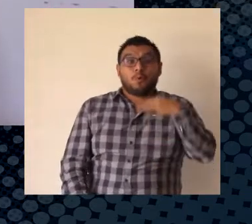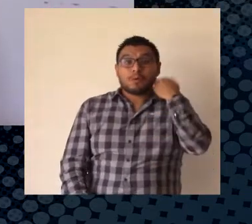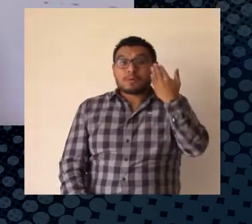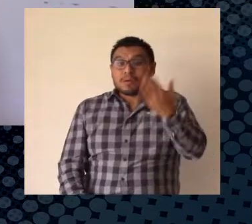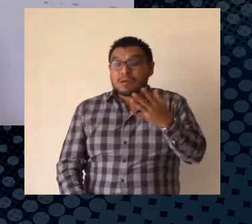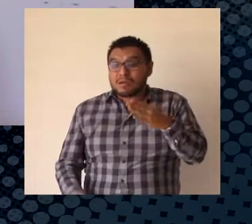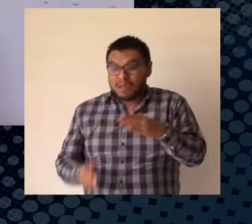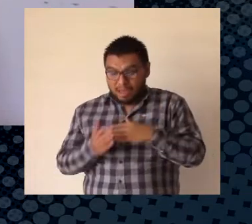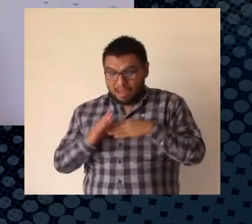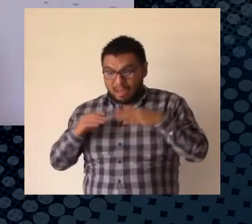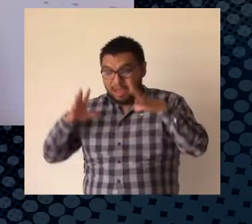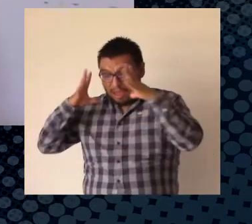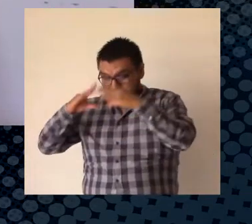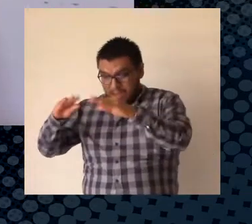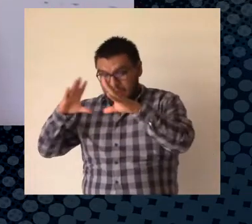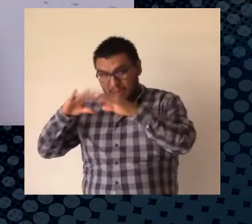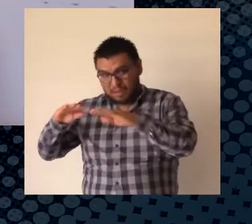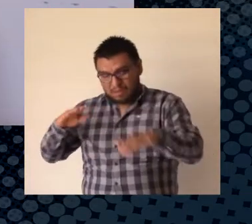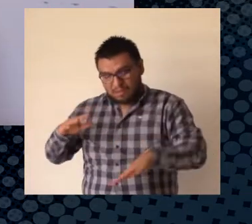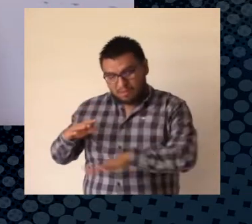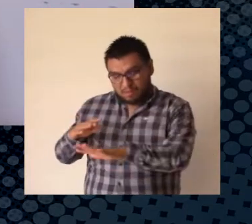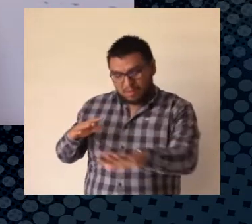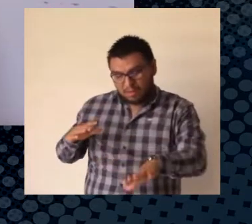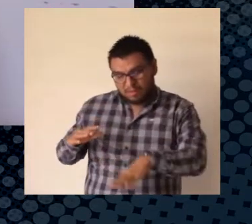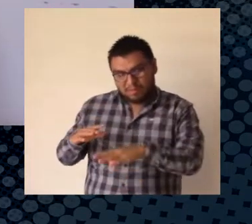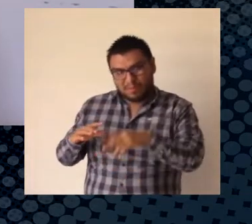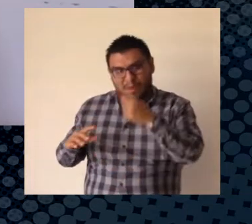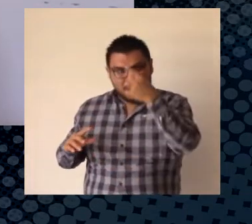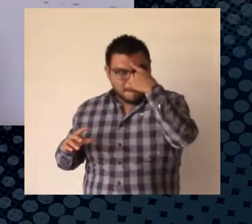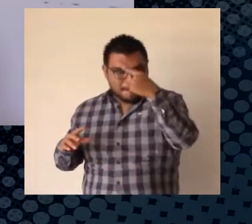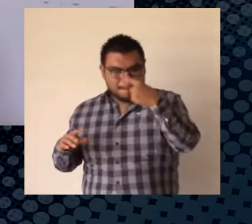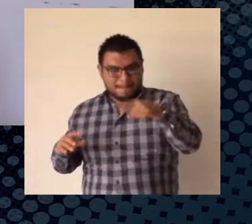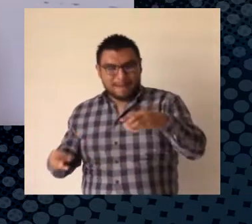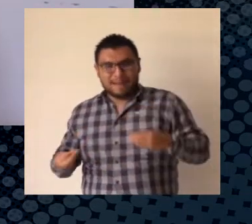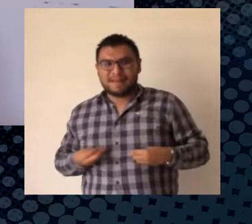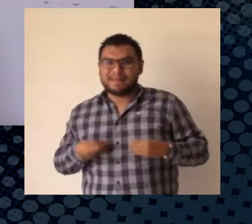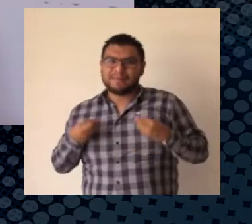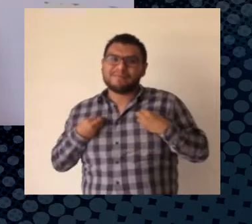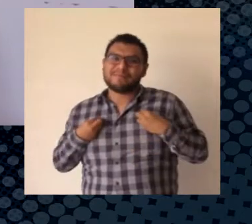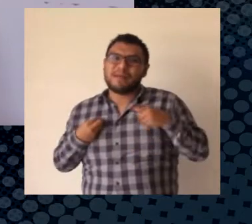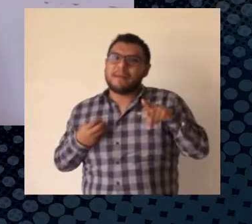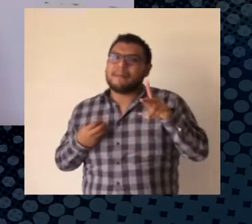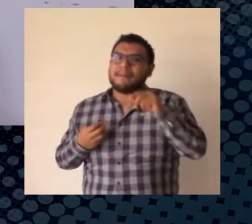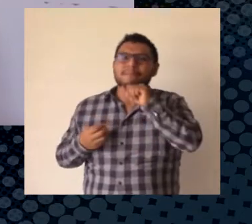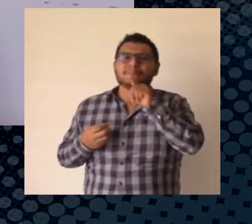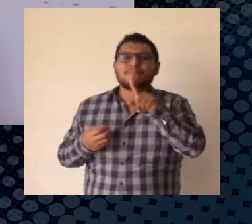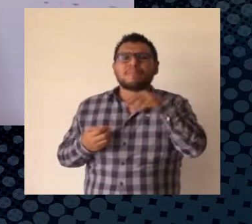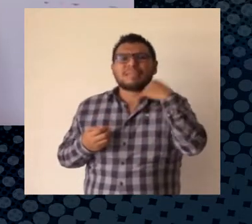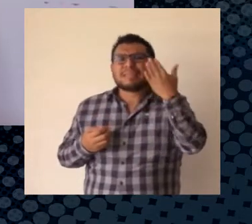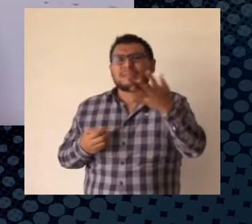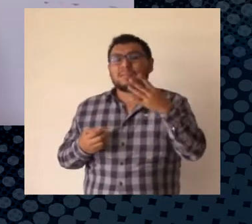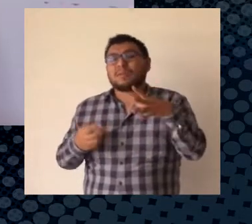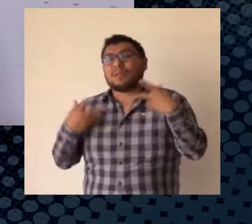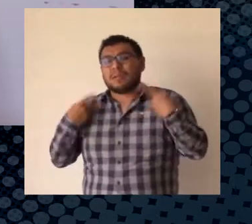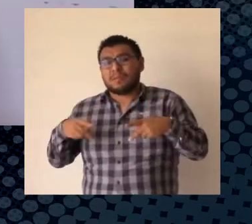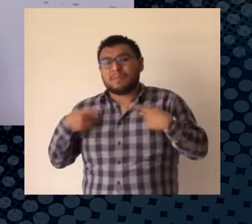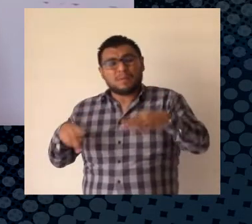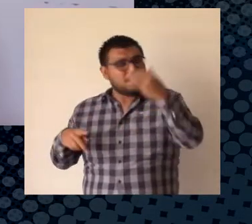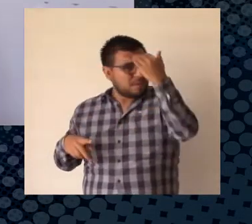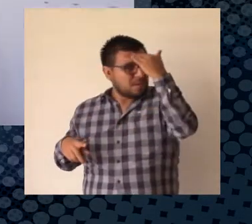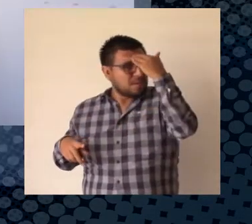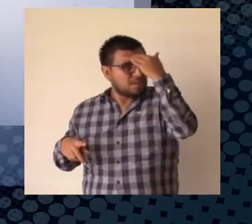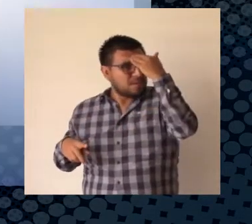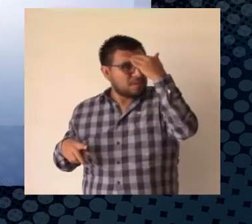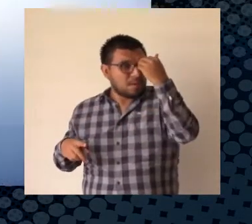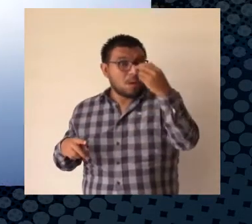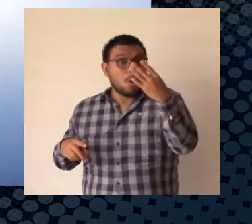los principios básicos para la vida, sí, pero también queríamos que la gente supiera y conociera